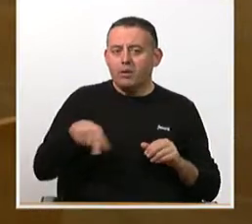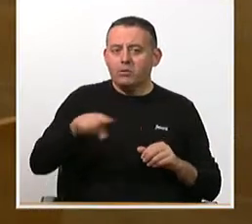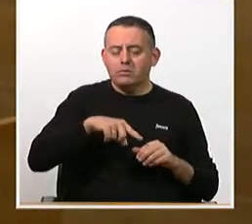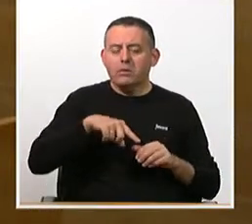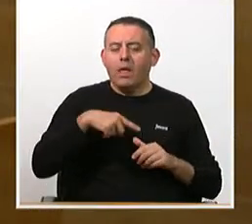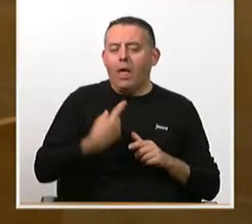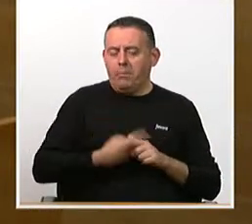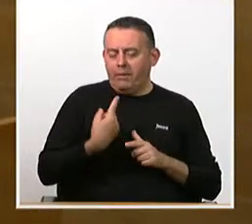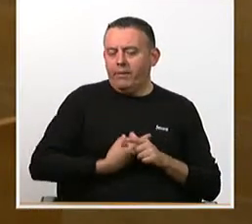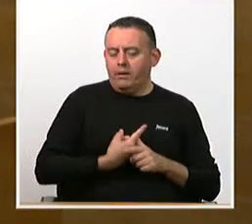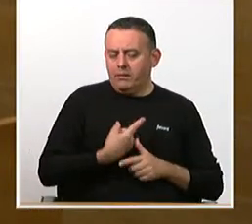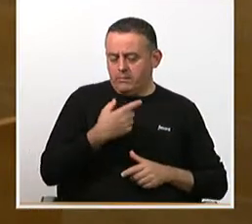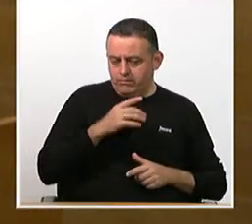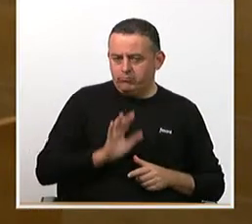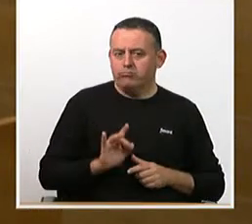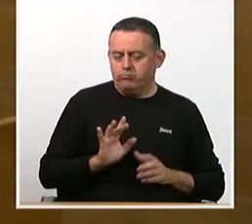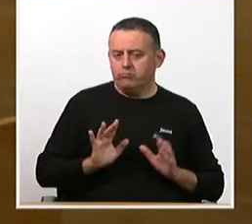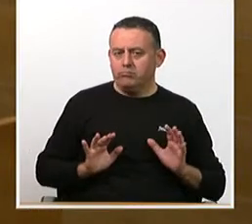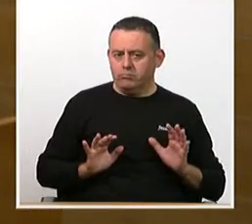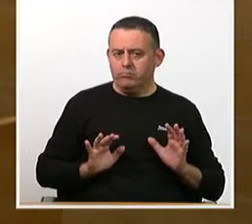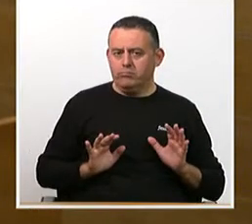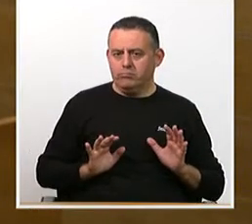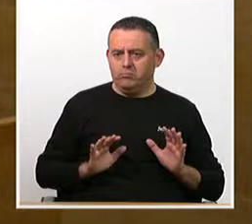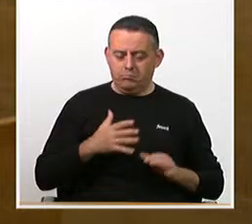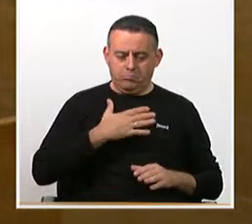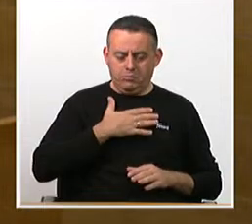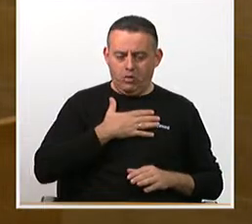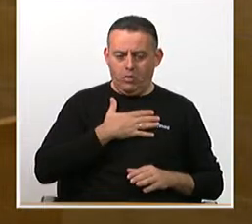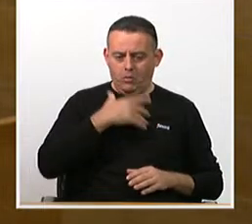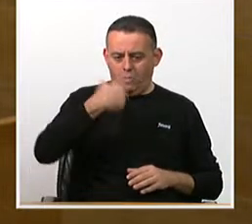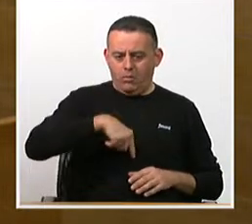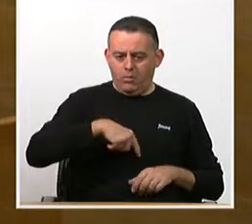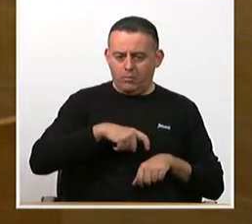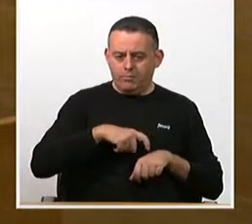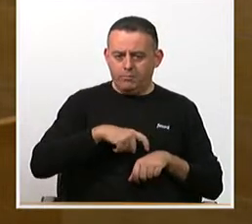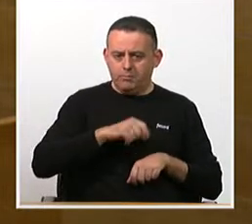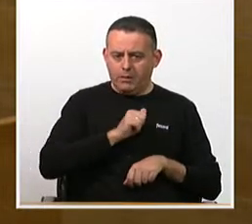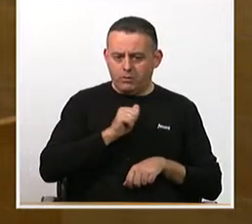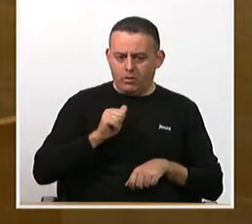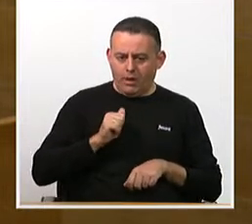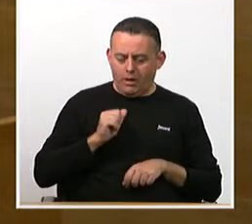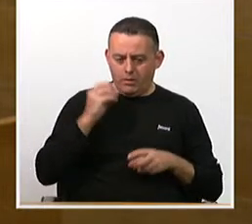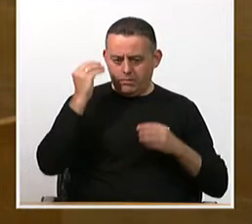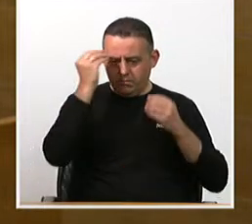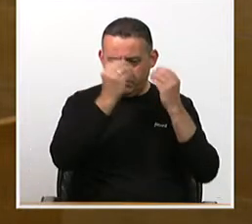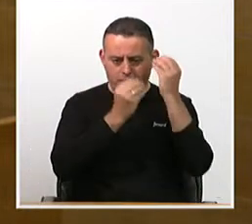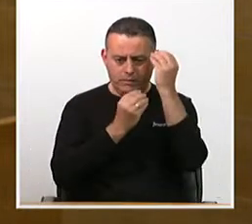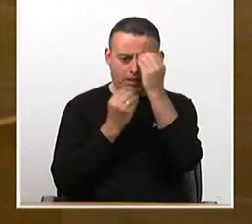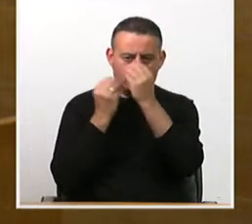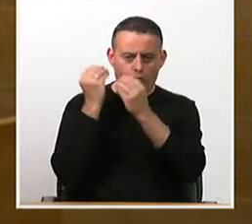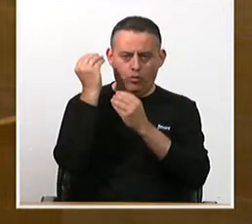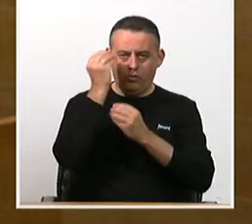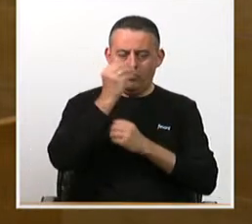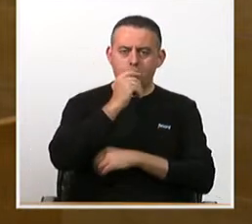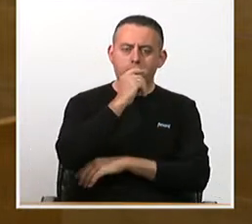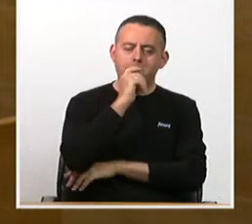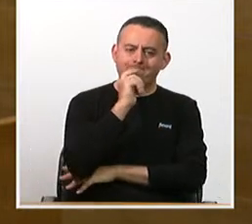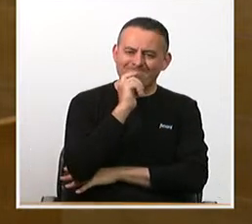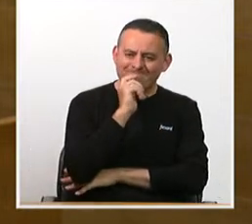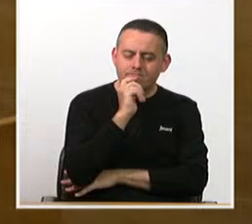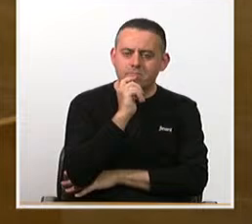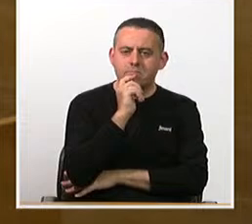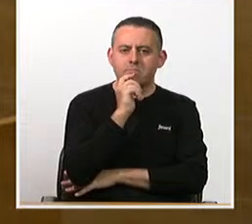a la altura de las circunstancias Le puedo asegurar a nivel personal que es una reflexión que me ha acompañado durante todos y cada uno de estos minutos No Dios